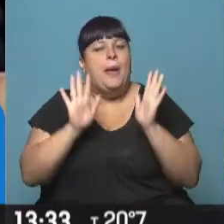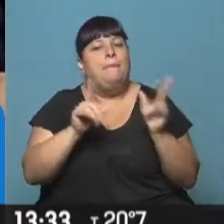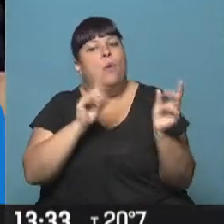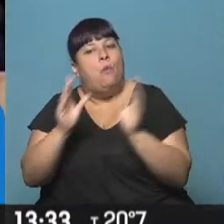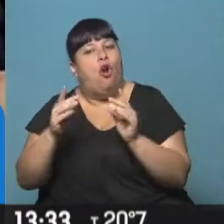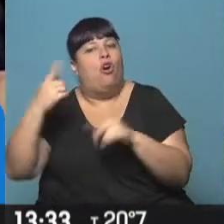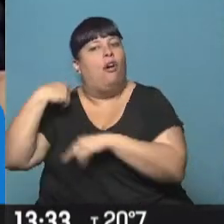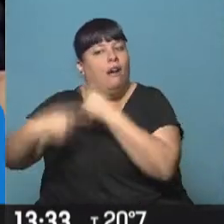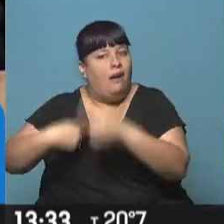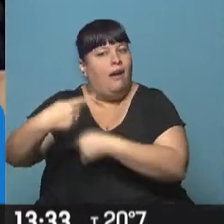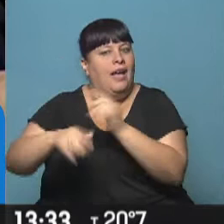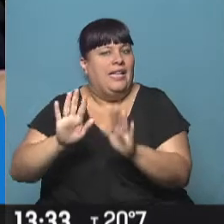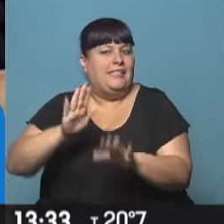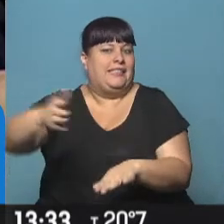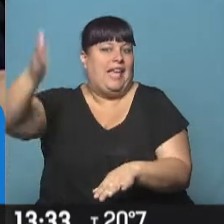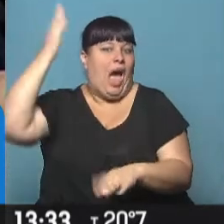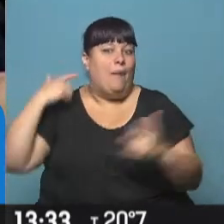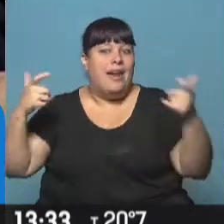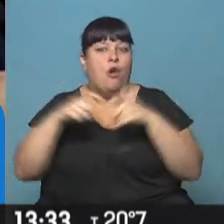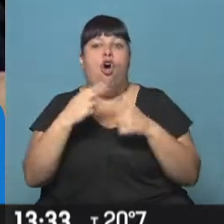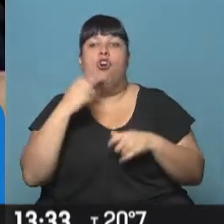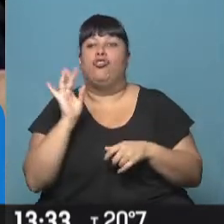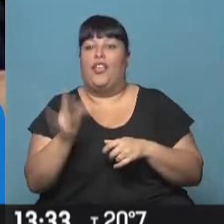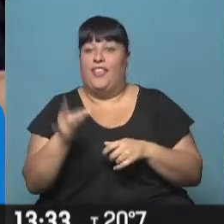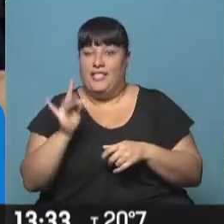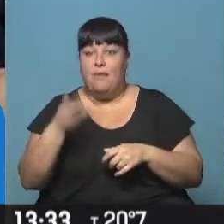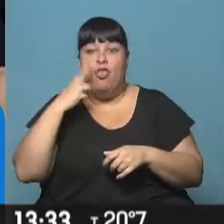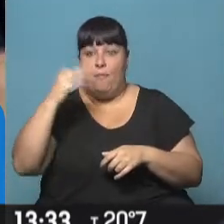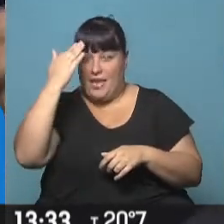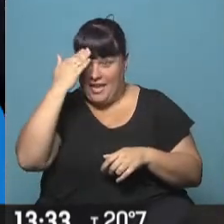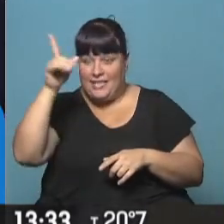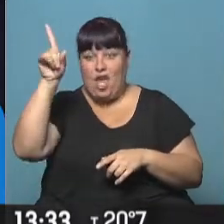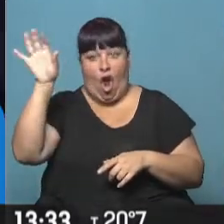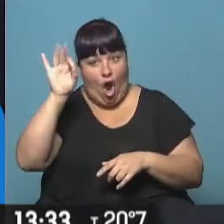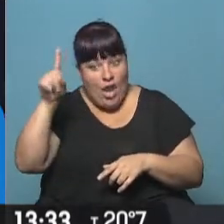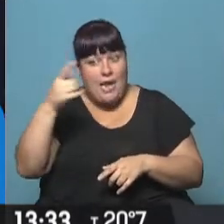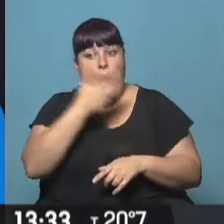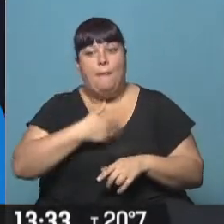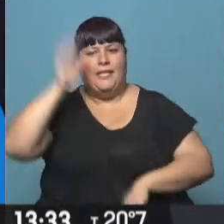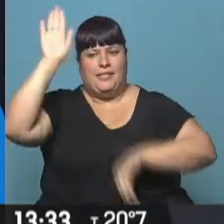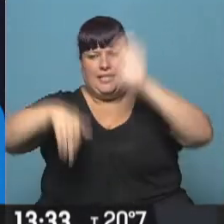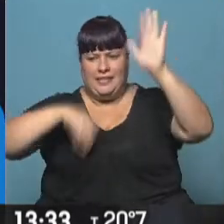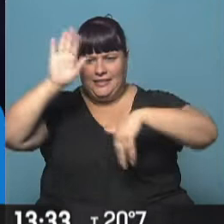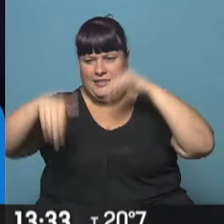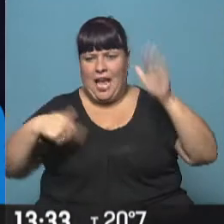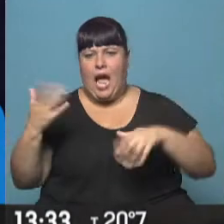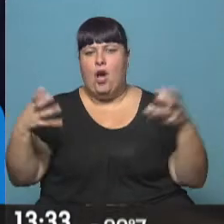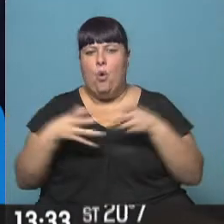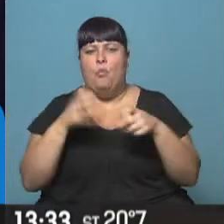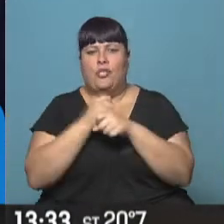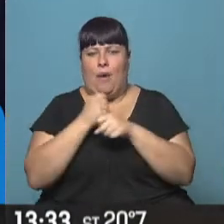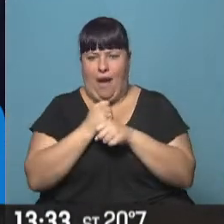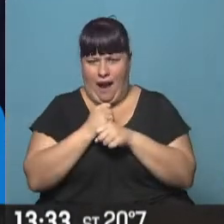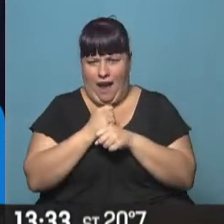una secuencia que viene de aquella reunión del 11 de diciembre del 2015 en Olivos, donde el presidente convocó a todos a trabajar en